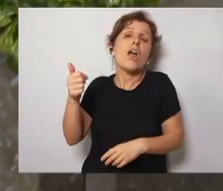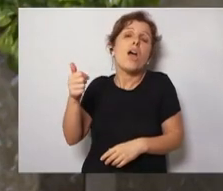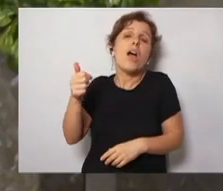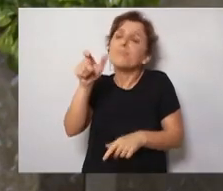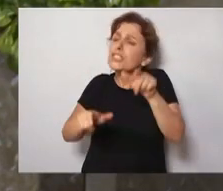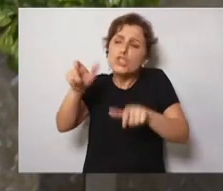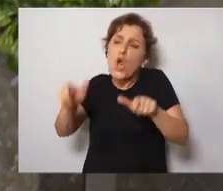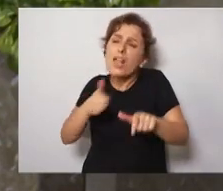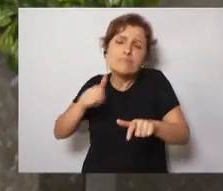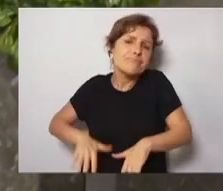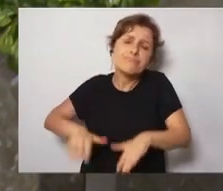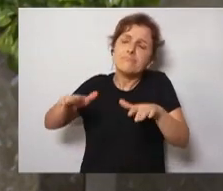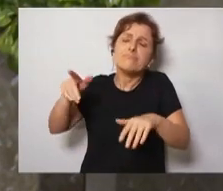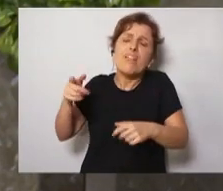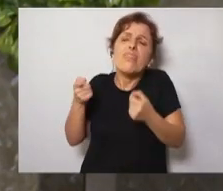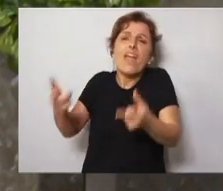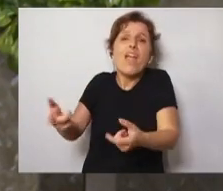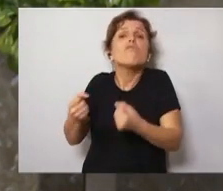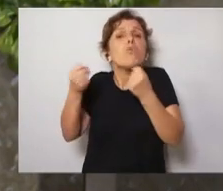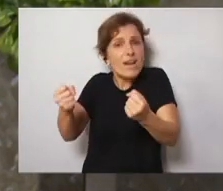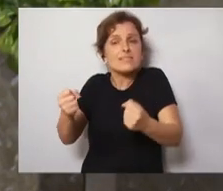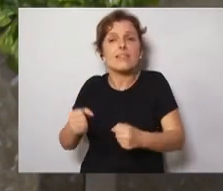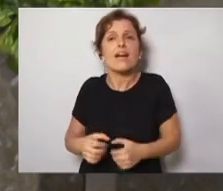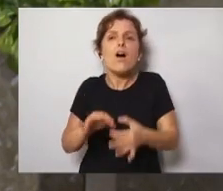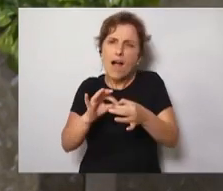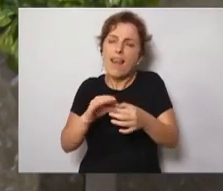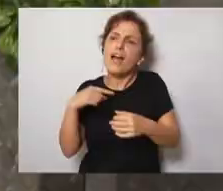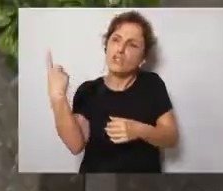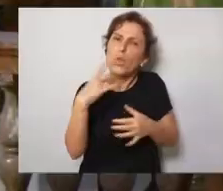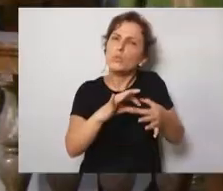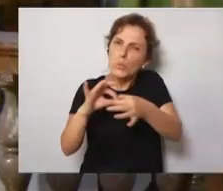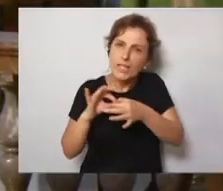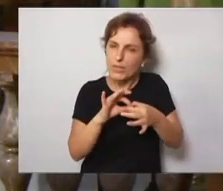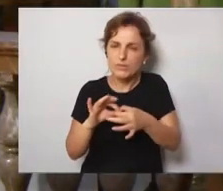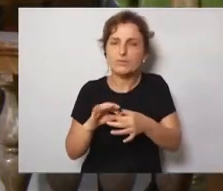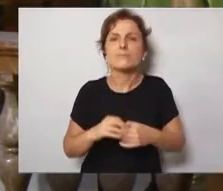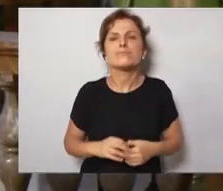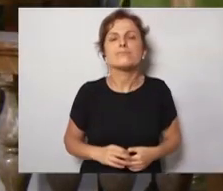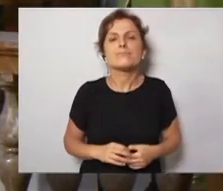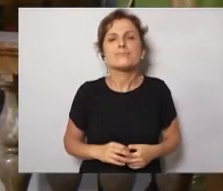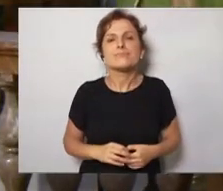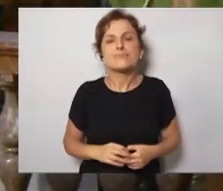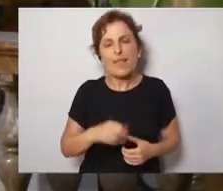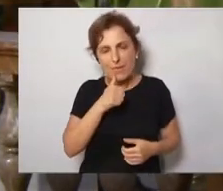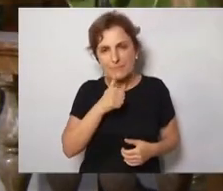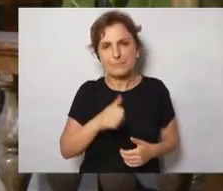muchas buenas obras para gloria de dios y para bien de los hermanos que así sea